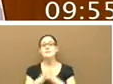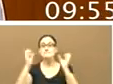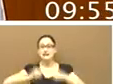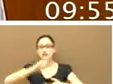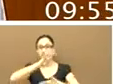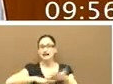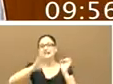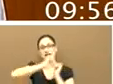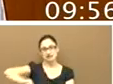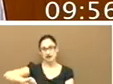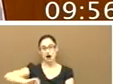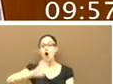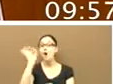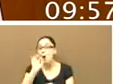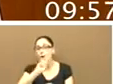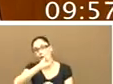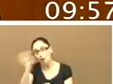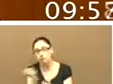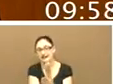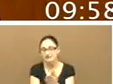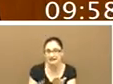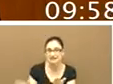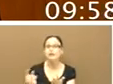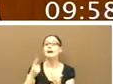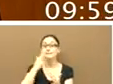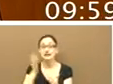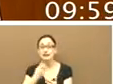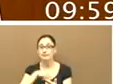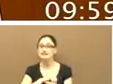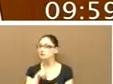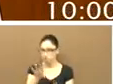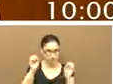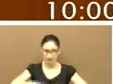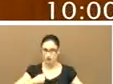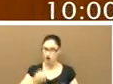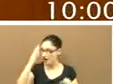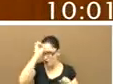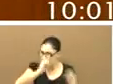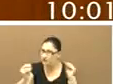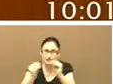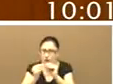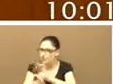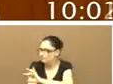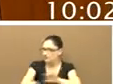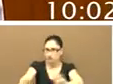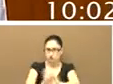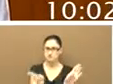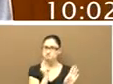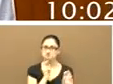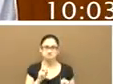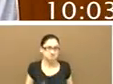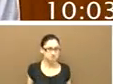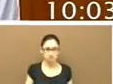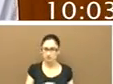cualquier otra propuesta que ponga en riesgo la solidaridad y la cohesión territorial de España. Hasta ahí, todo lo que ustedes quieran. A partir de ahí, recelos, temores y